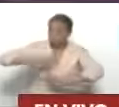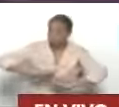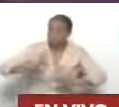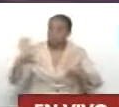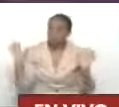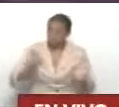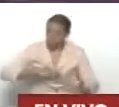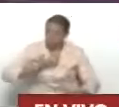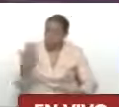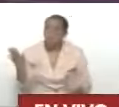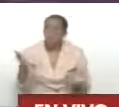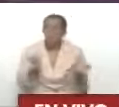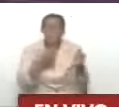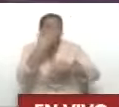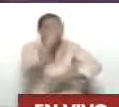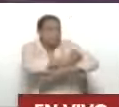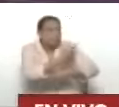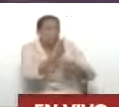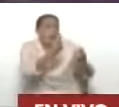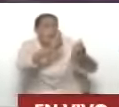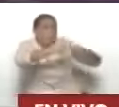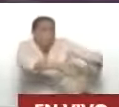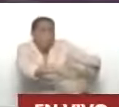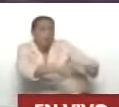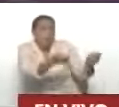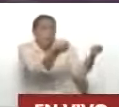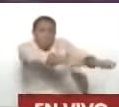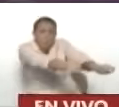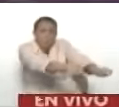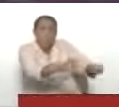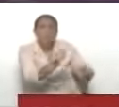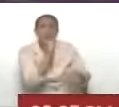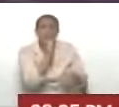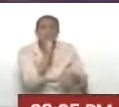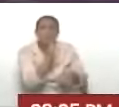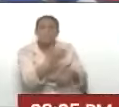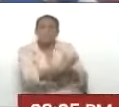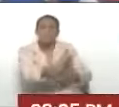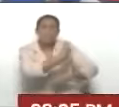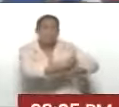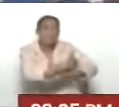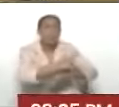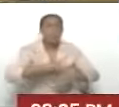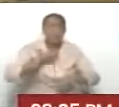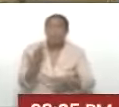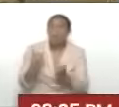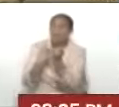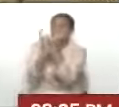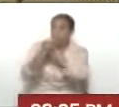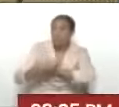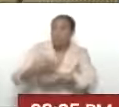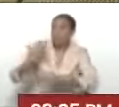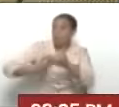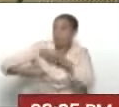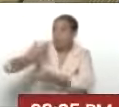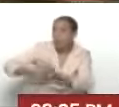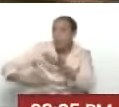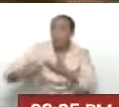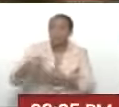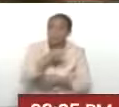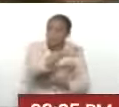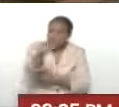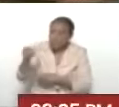enfrentar el bloqueo económico, sea parte de la transformación económica de nuestro país, que pueda transformar una dinámica en la que, como